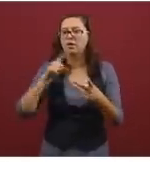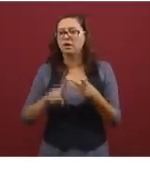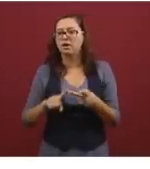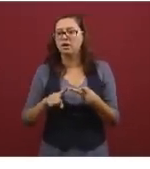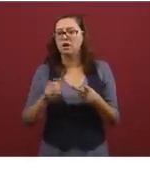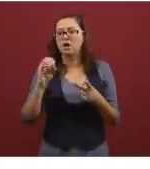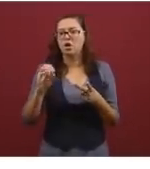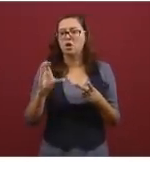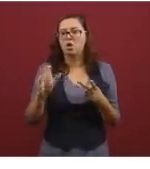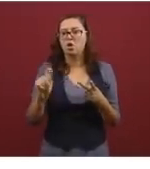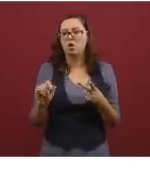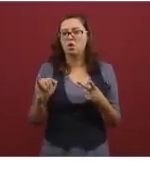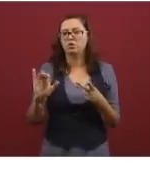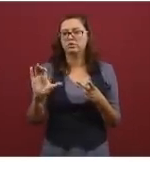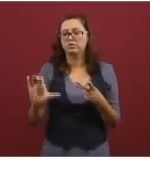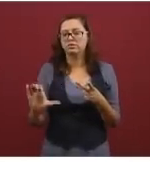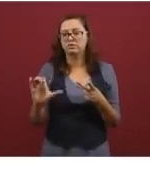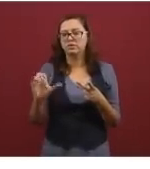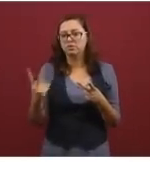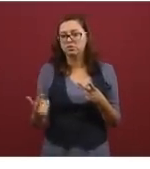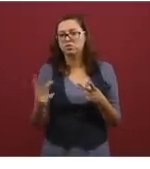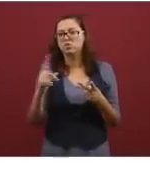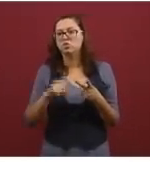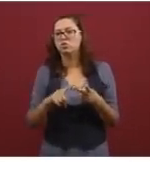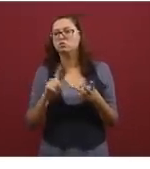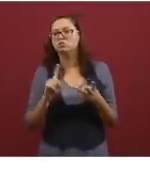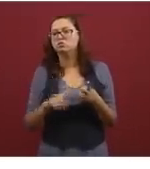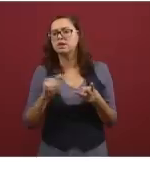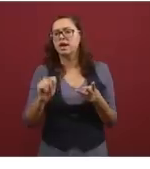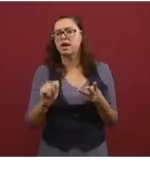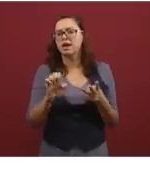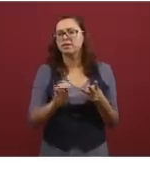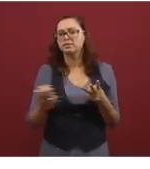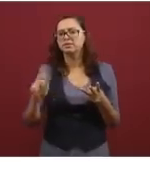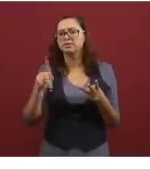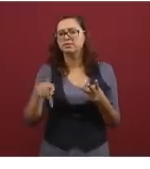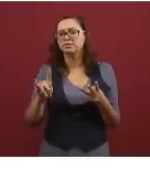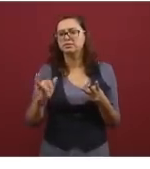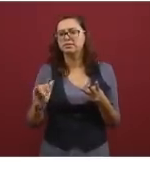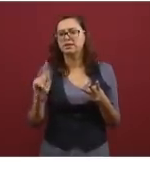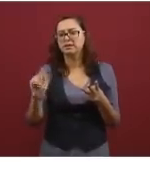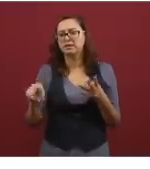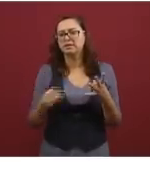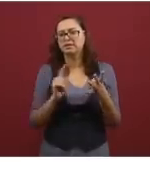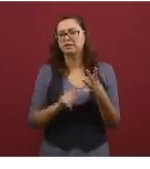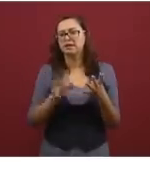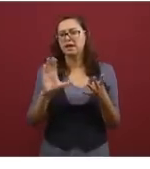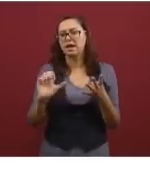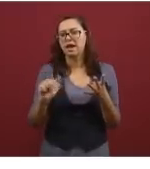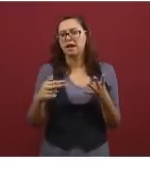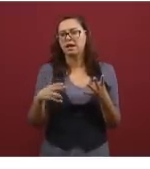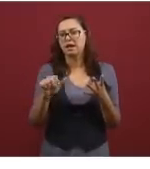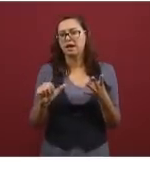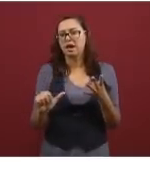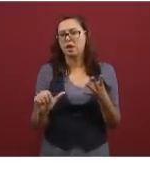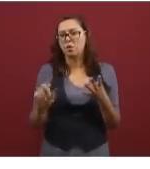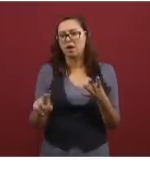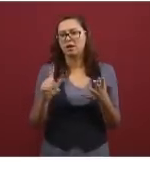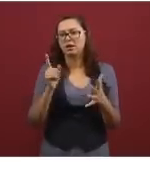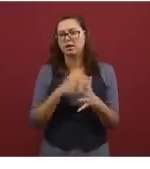el Tequit, el Cagua y el Mulach, que son pozos nuevos, de campos nuevos, de estos 22 de los cuales estamos